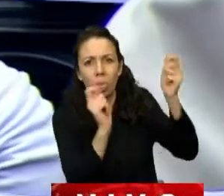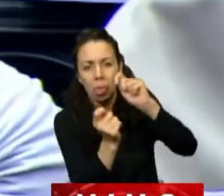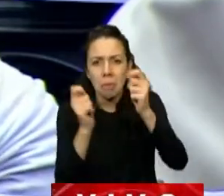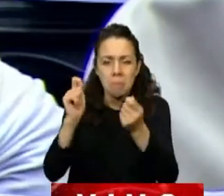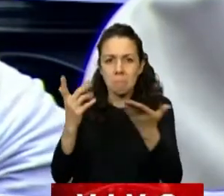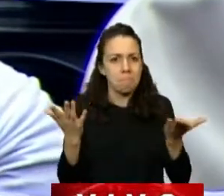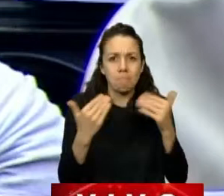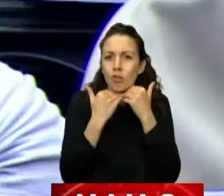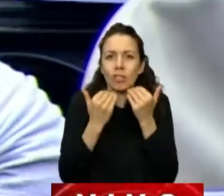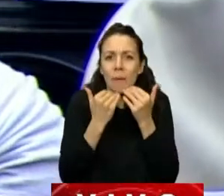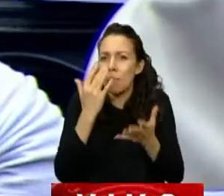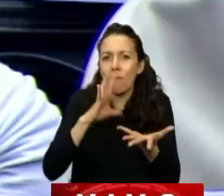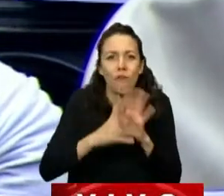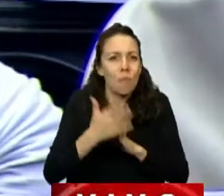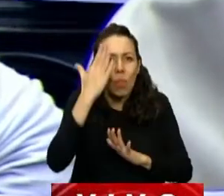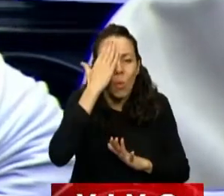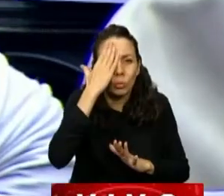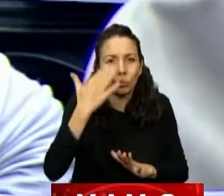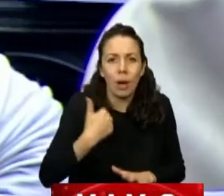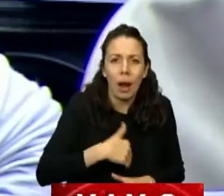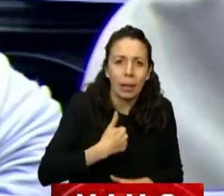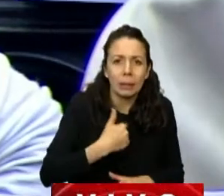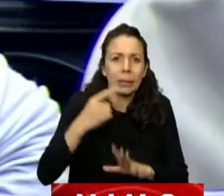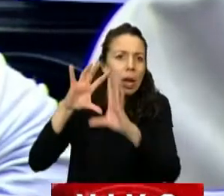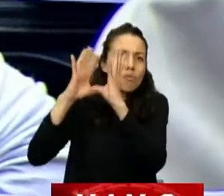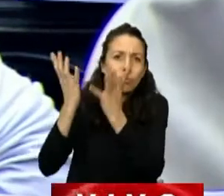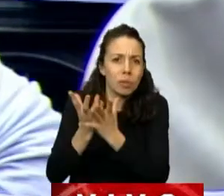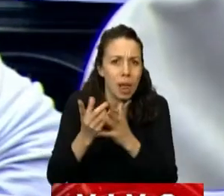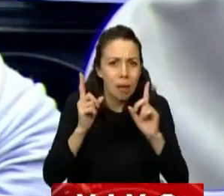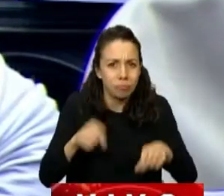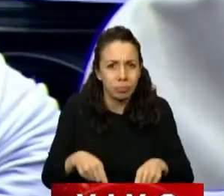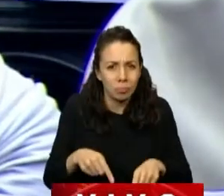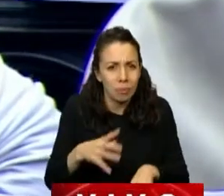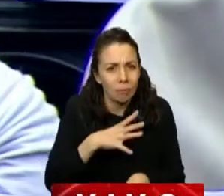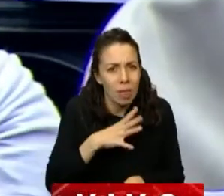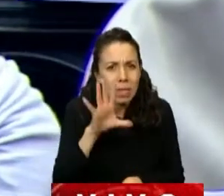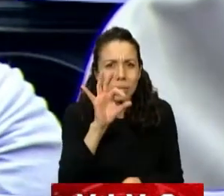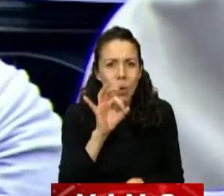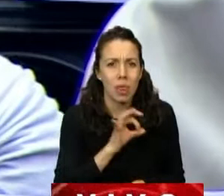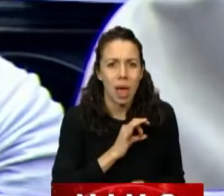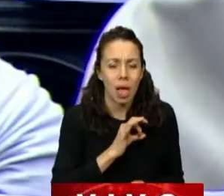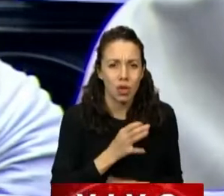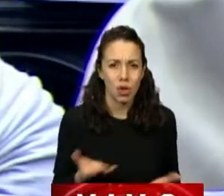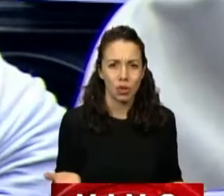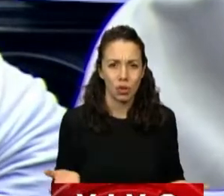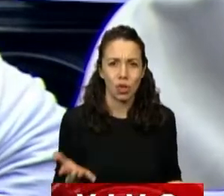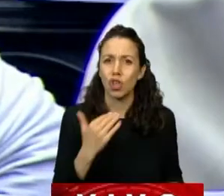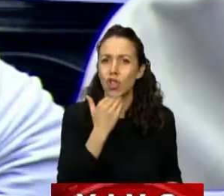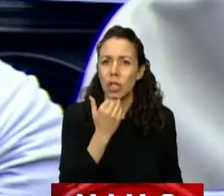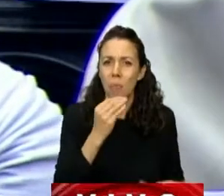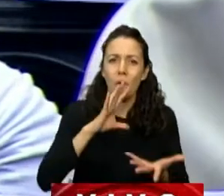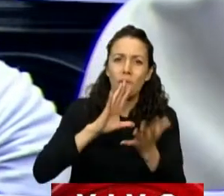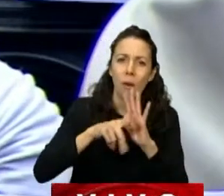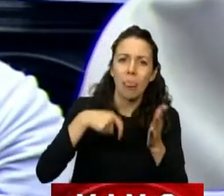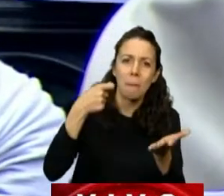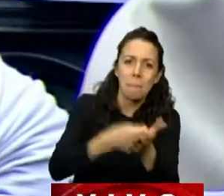la cultura en nuestro país y en el mundo. Son 50 años. No sabemos cómo van a ser los medios de